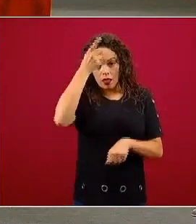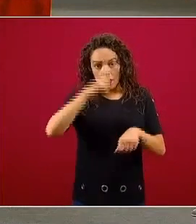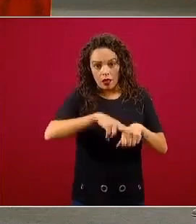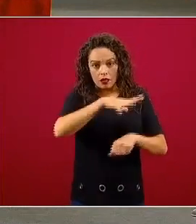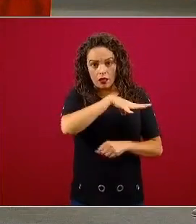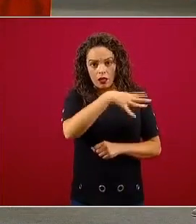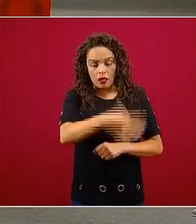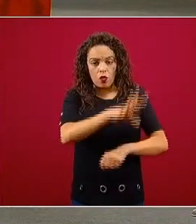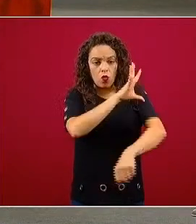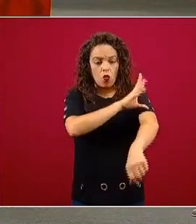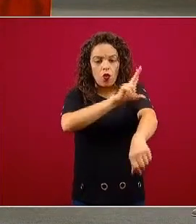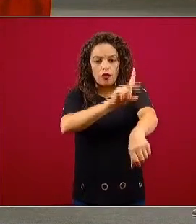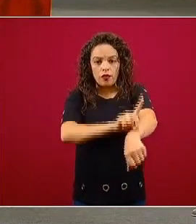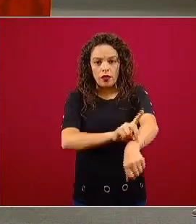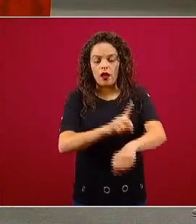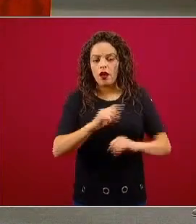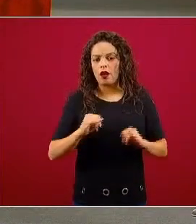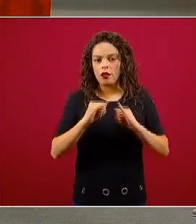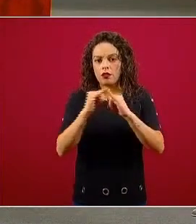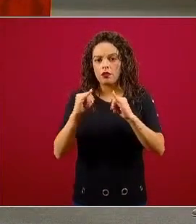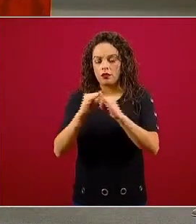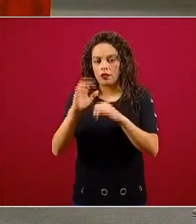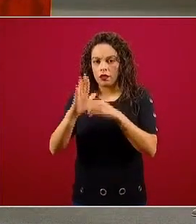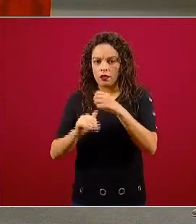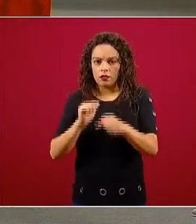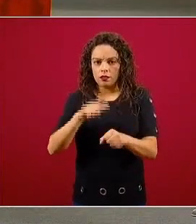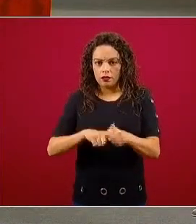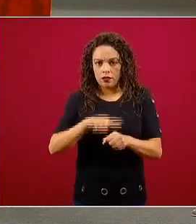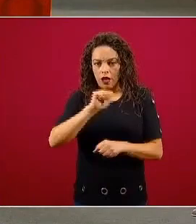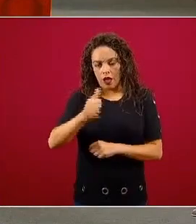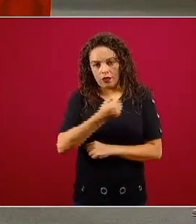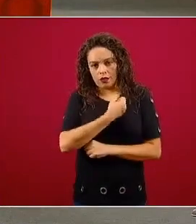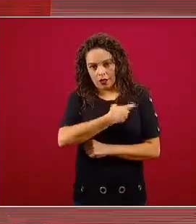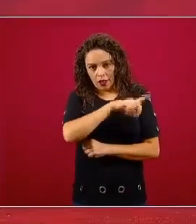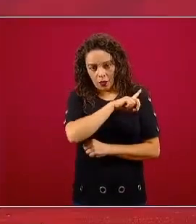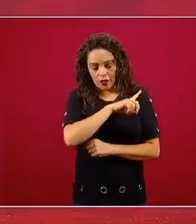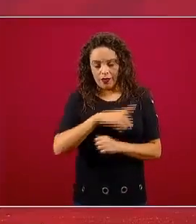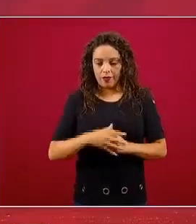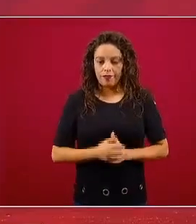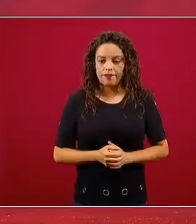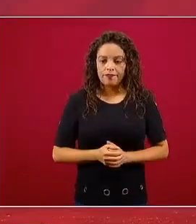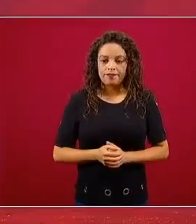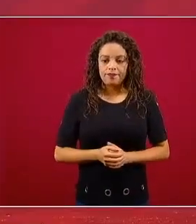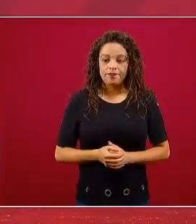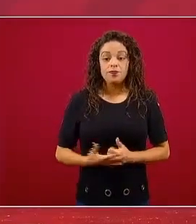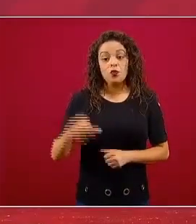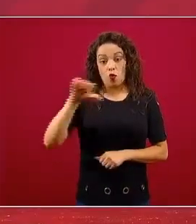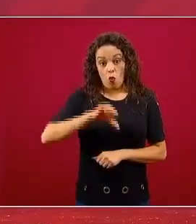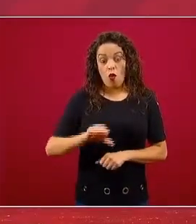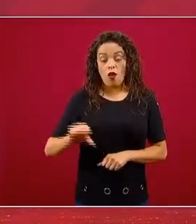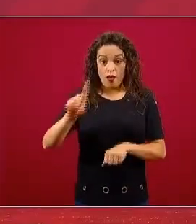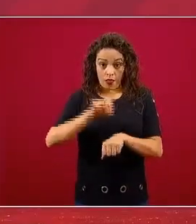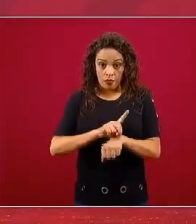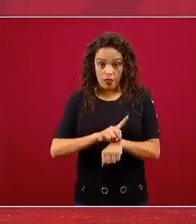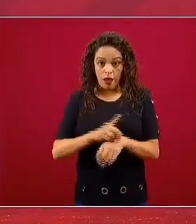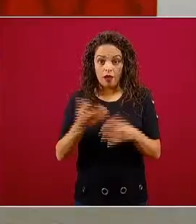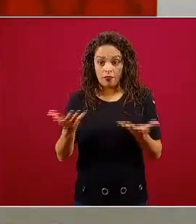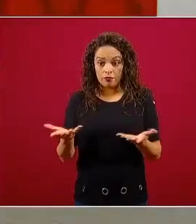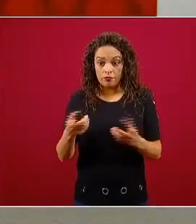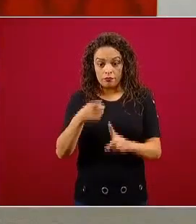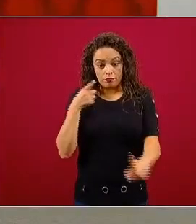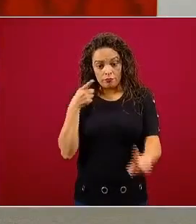de la Coordinación de Institutos Nacionales de Salud y precisamente el día de hoy, en lo que se refiere al